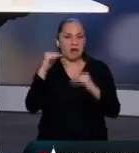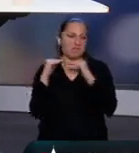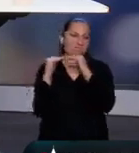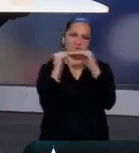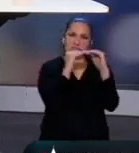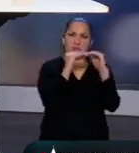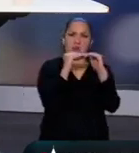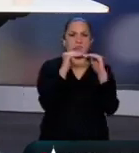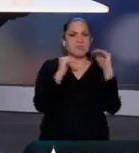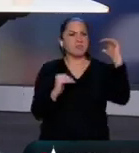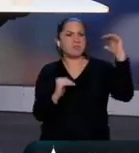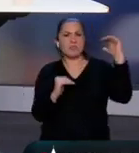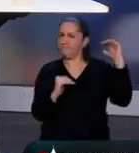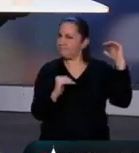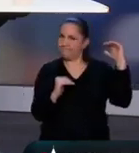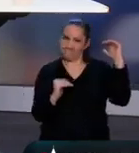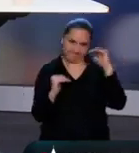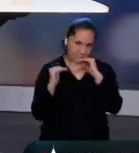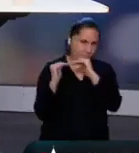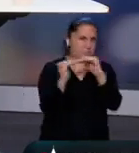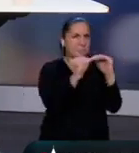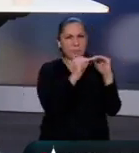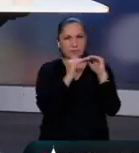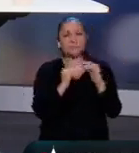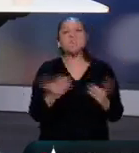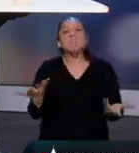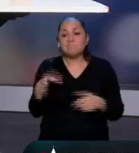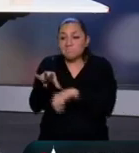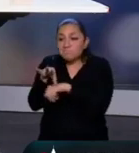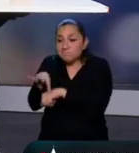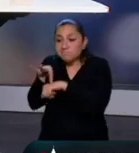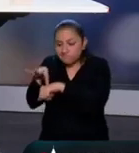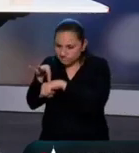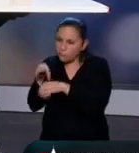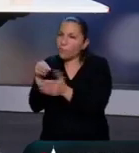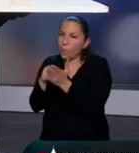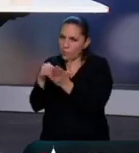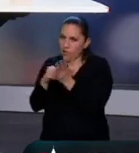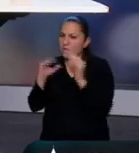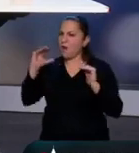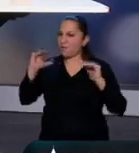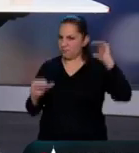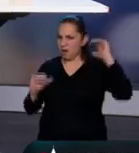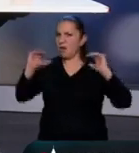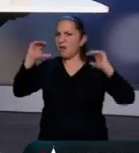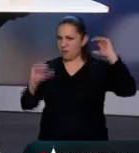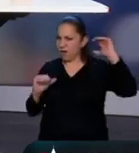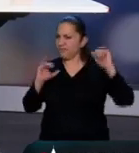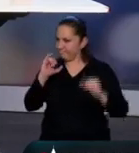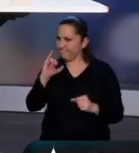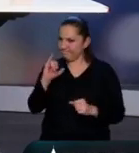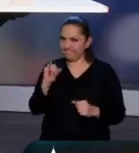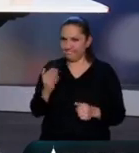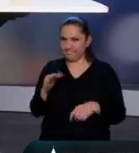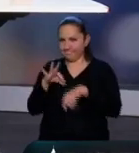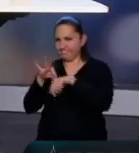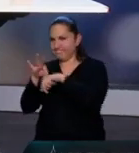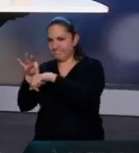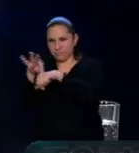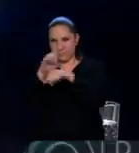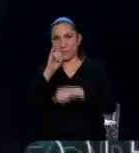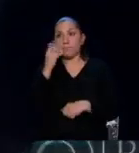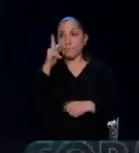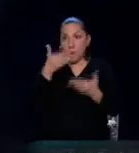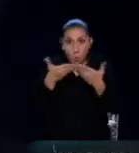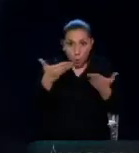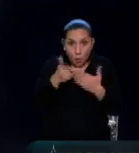segunda. Digo, sigue habiéndolo en los hechos porque hay inercias terribles de asimetría, pero hay evidentemente una voluntad por primera vez muy